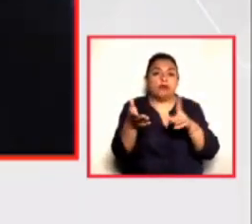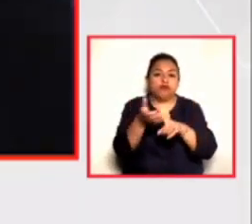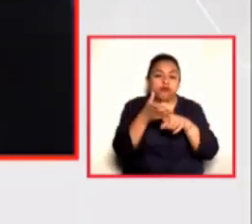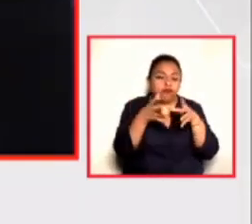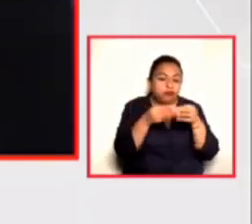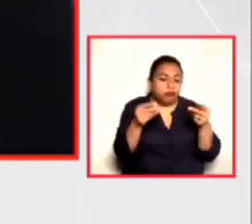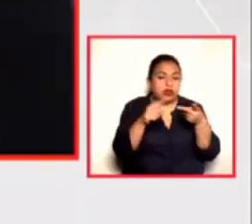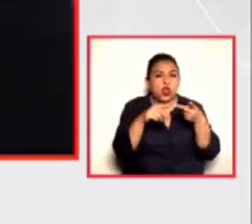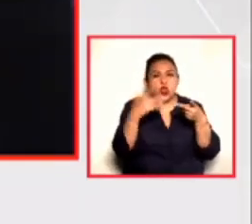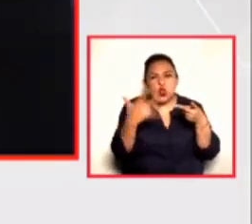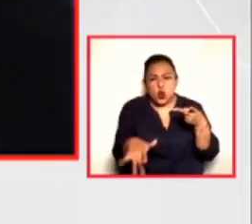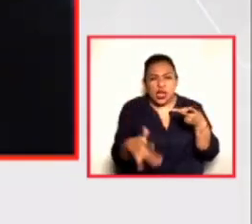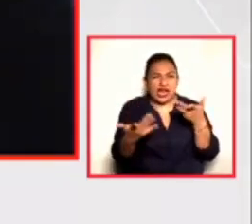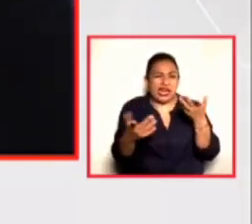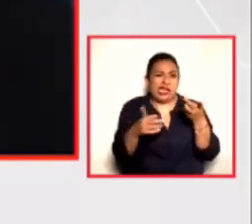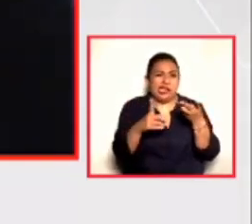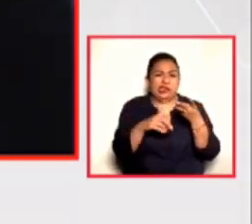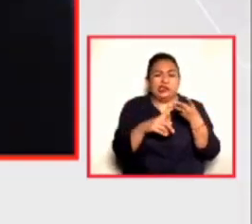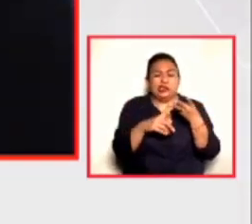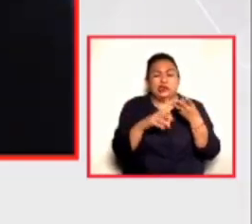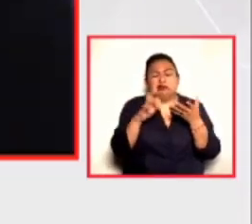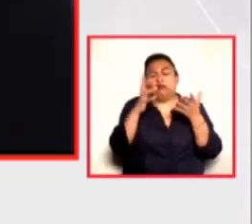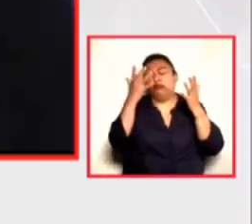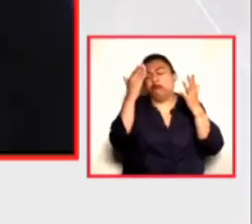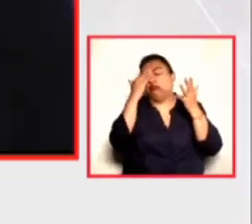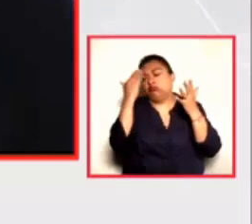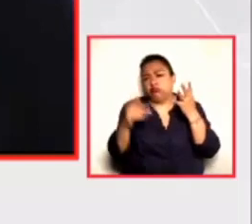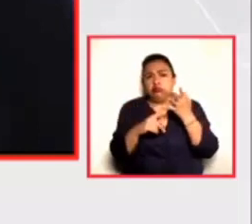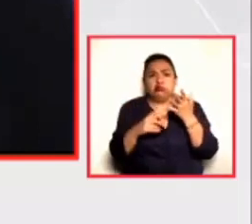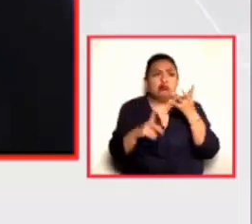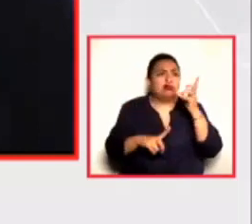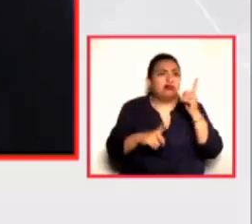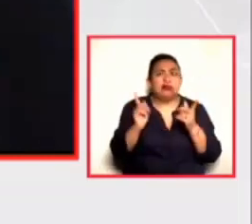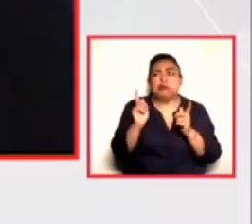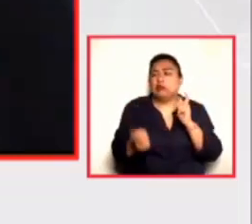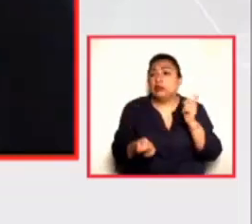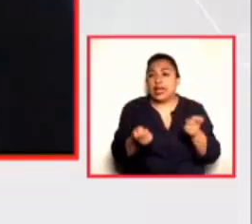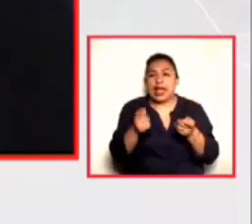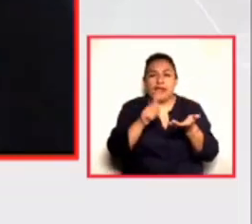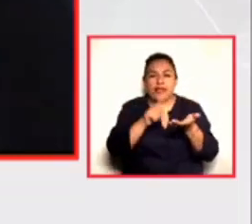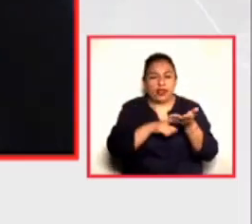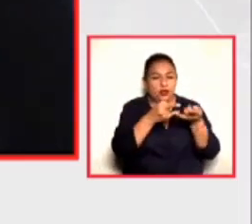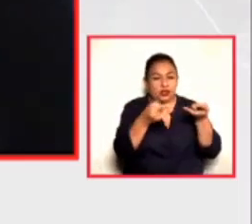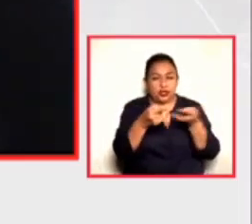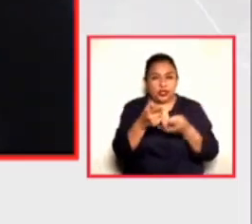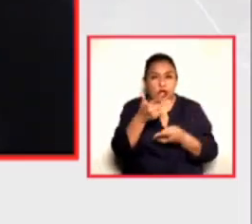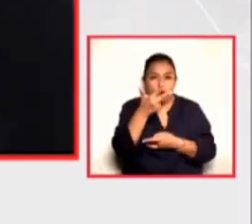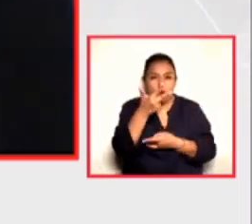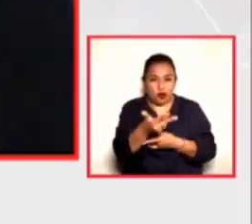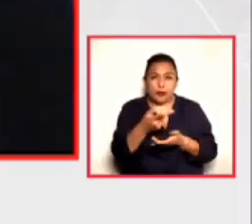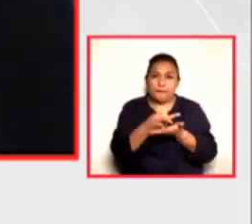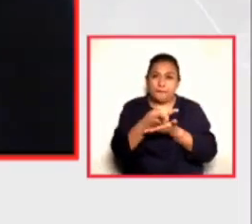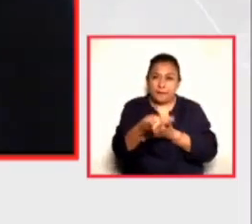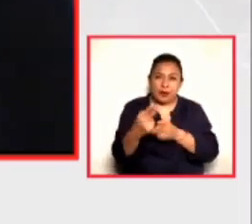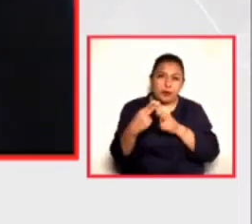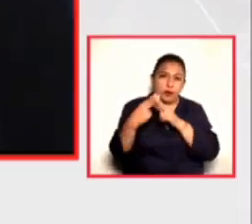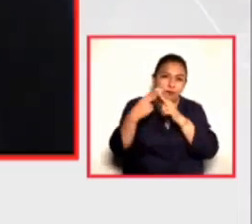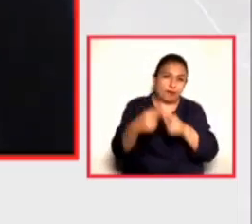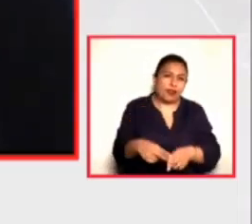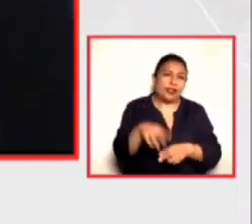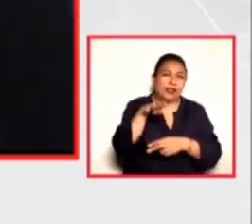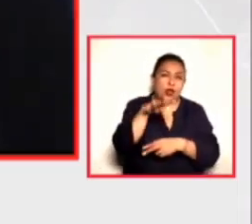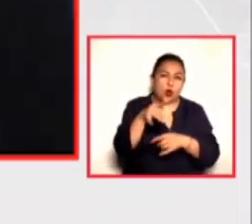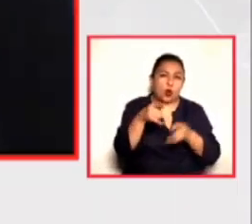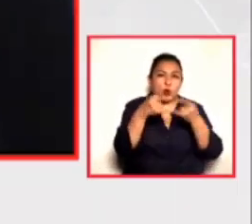incertidumbre. Esto permea 8 relatos que integran el ejemplar ganador del 19º Concurso Nacional de Cuento, Juan